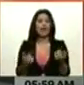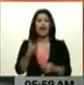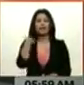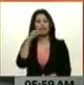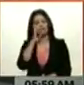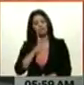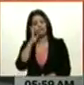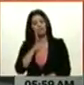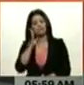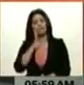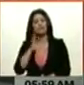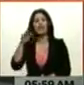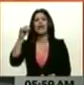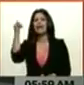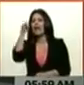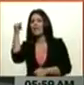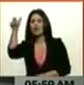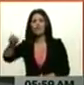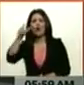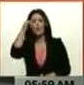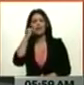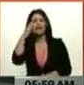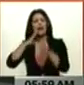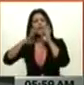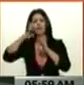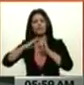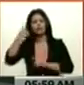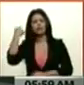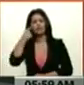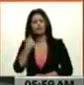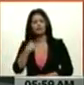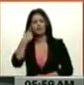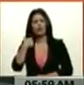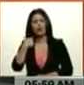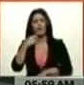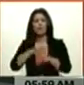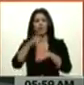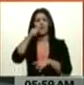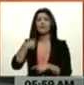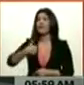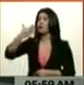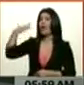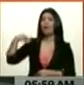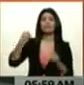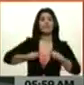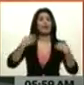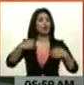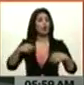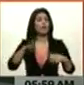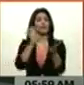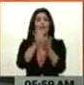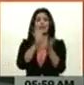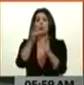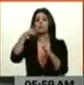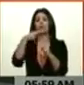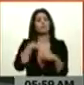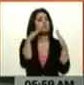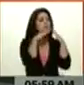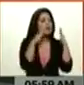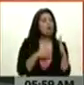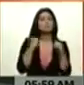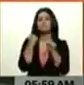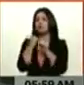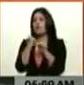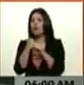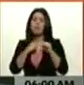Ese señor quiso llorar, el camarógrafo. El chamo que estaba aquí estaba llorando, uno de los camarógrafos. Pues el tipo se lo dijo. Vivía en Táchira, estaba cómodo con su casa, su trabajo.